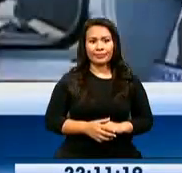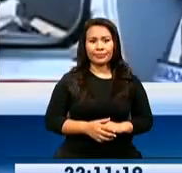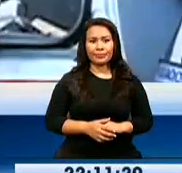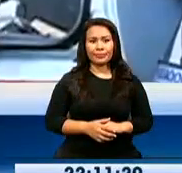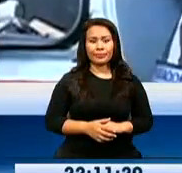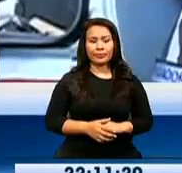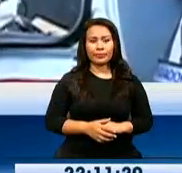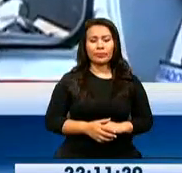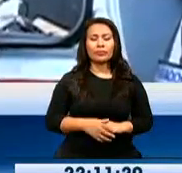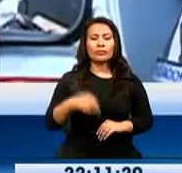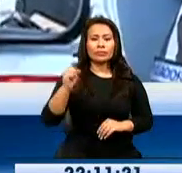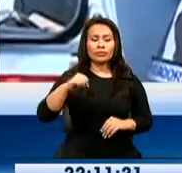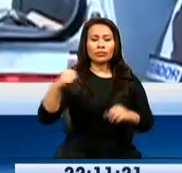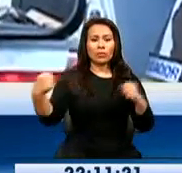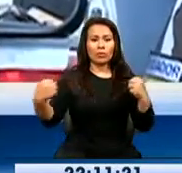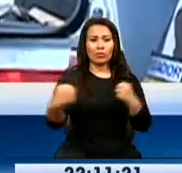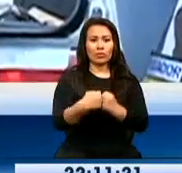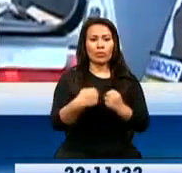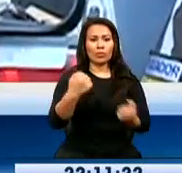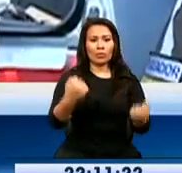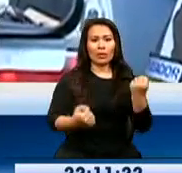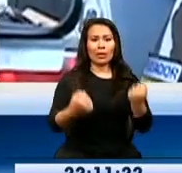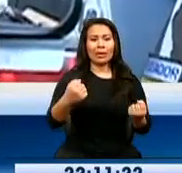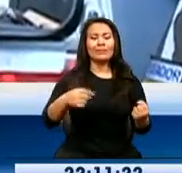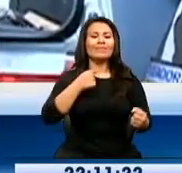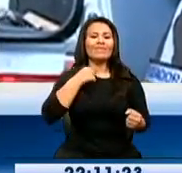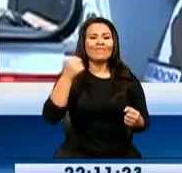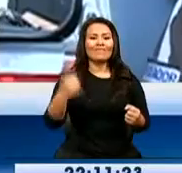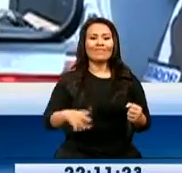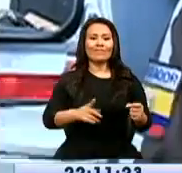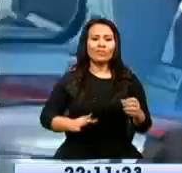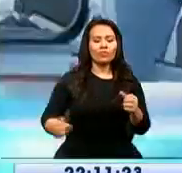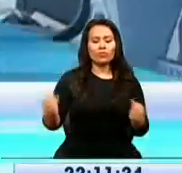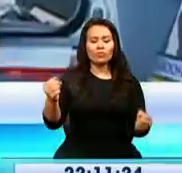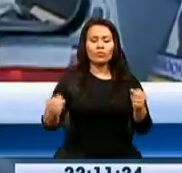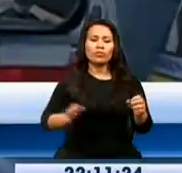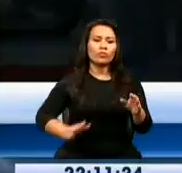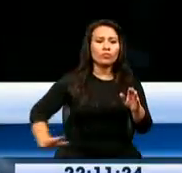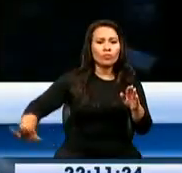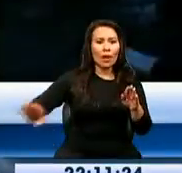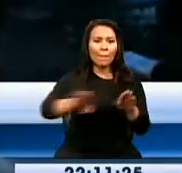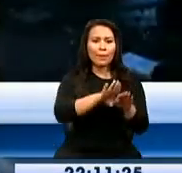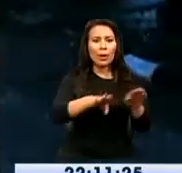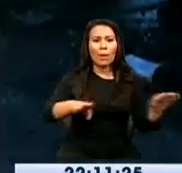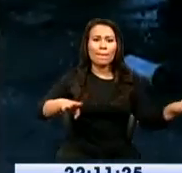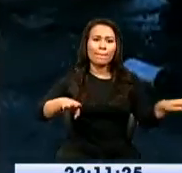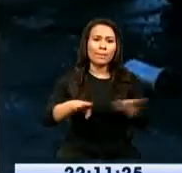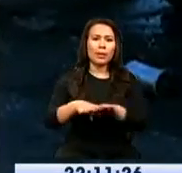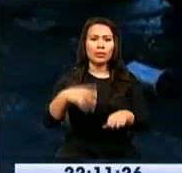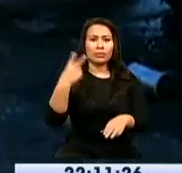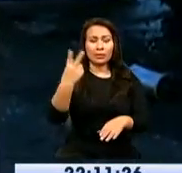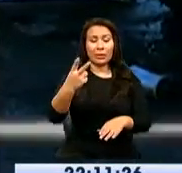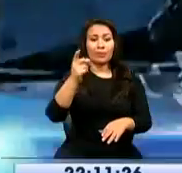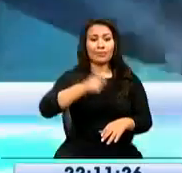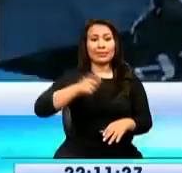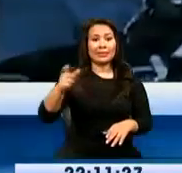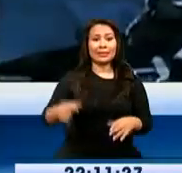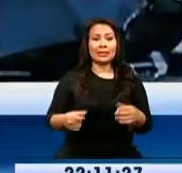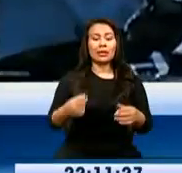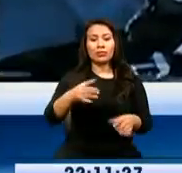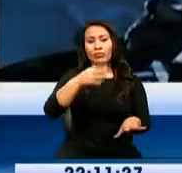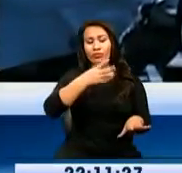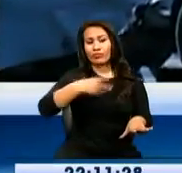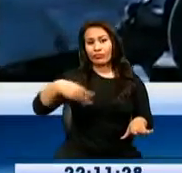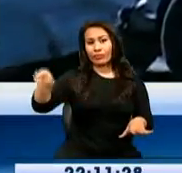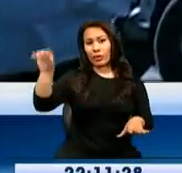Hay estrellamientos, pérdida de carril de circulación y choque lateral angular. Mientras los 2 ocupantes del vehículo presunto responsable